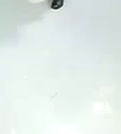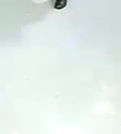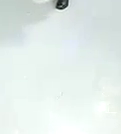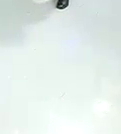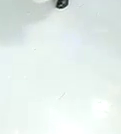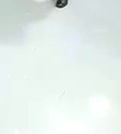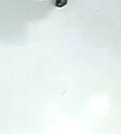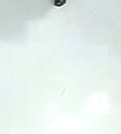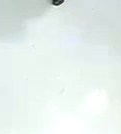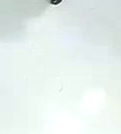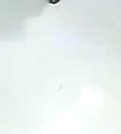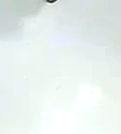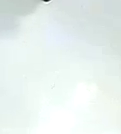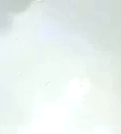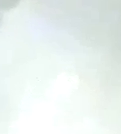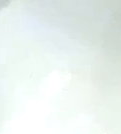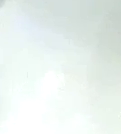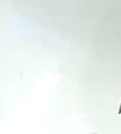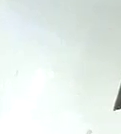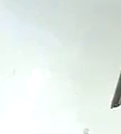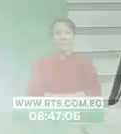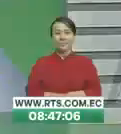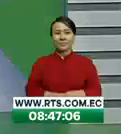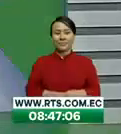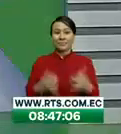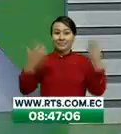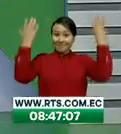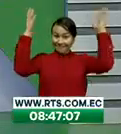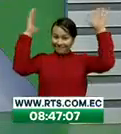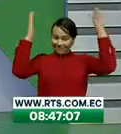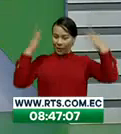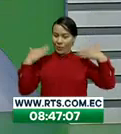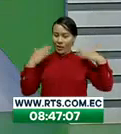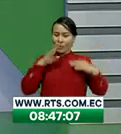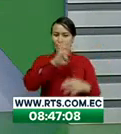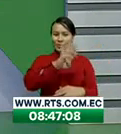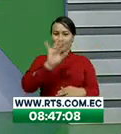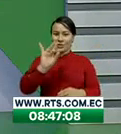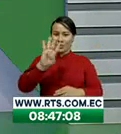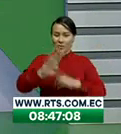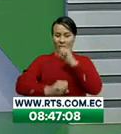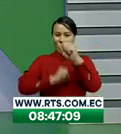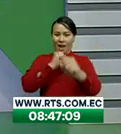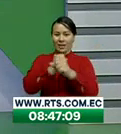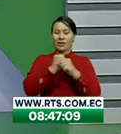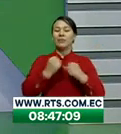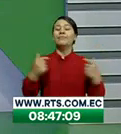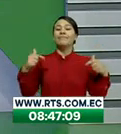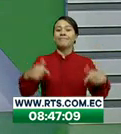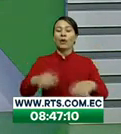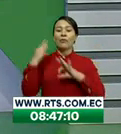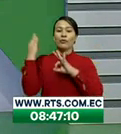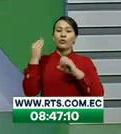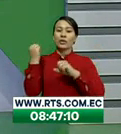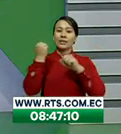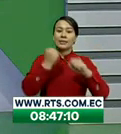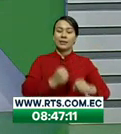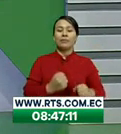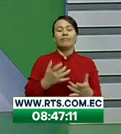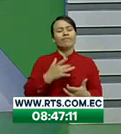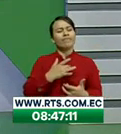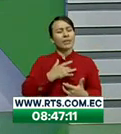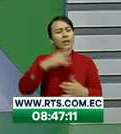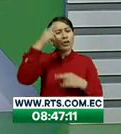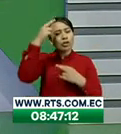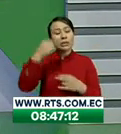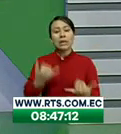En la comunidad y que viva Guayaquil en sus 484 años de fundación. Tenemos más noticias para ustedes, muy lamentable por cierto, porque